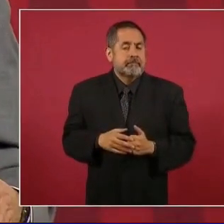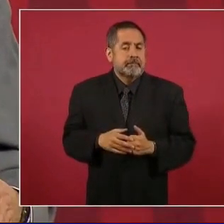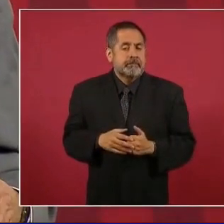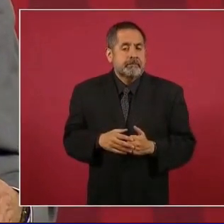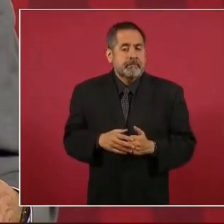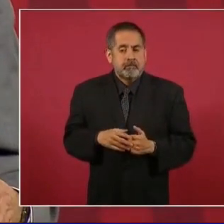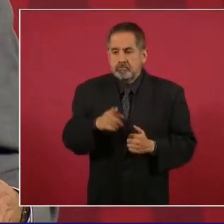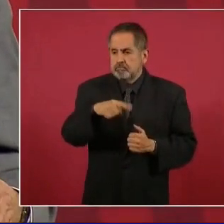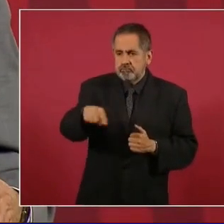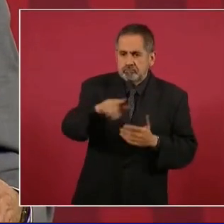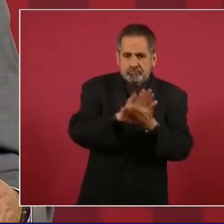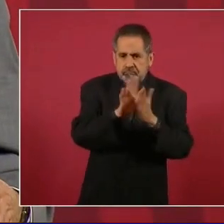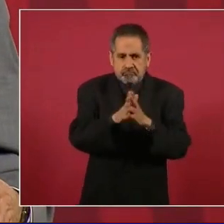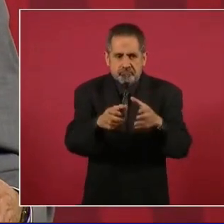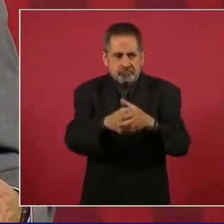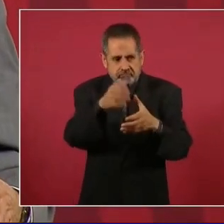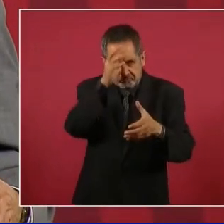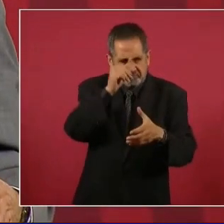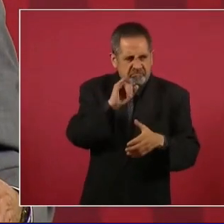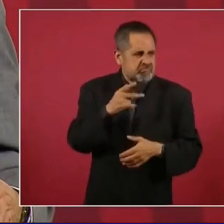en acuerdo político